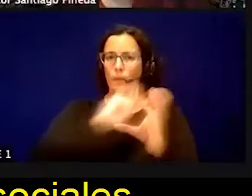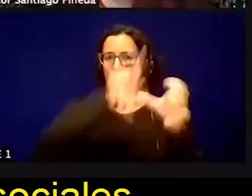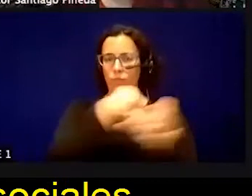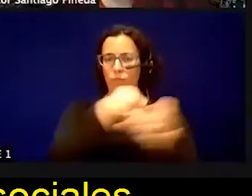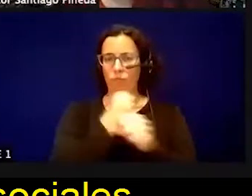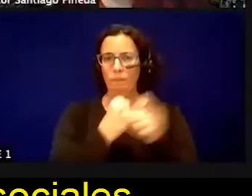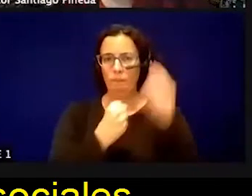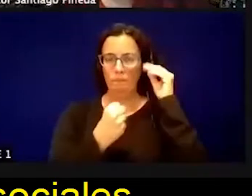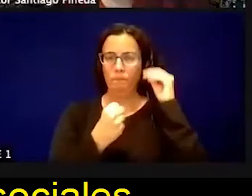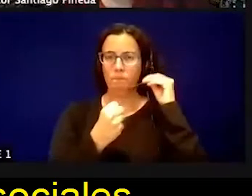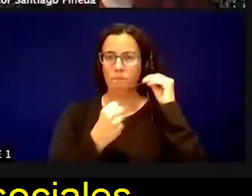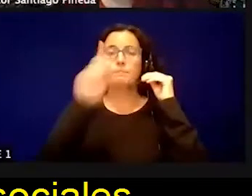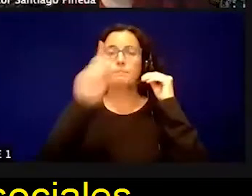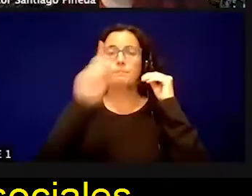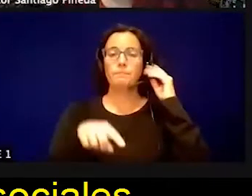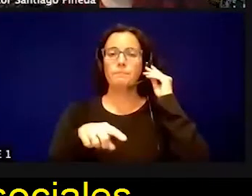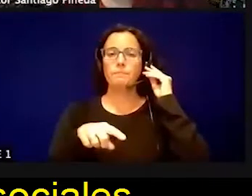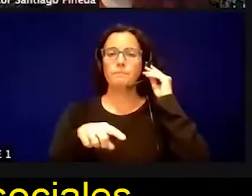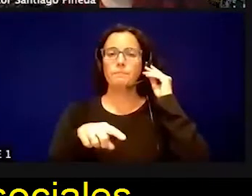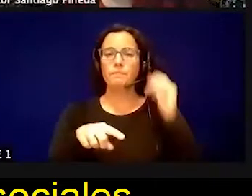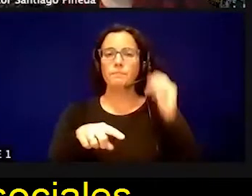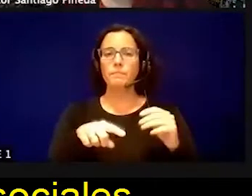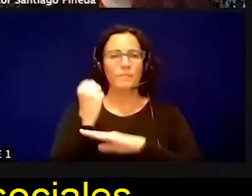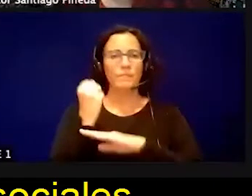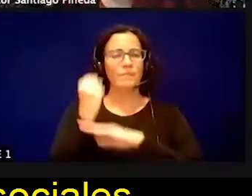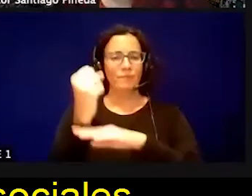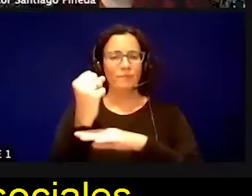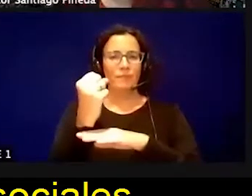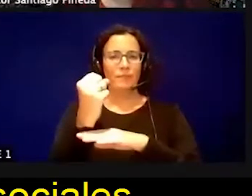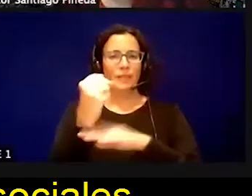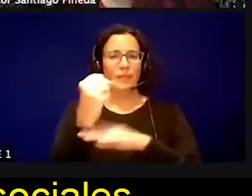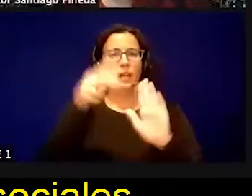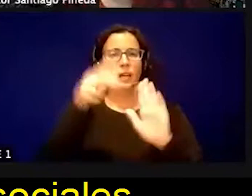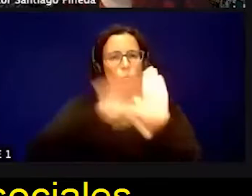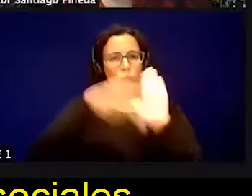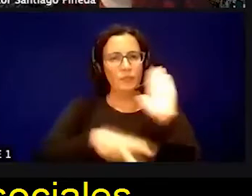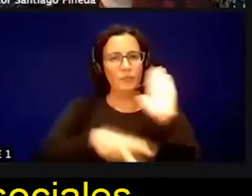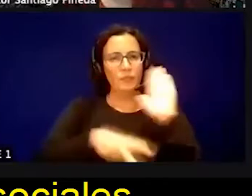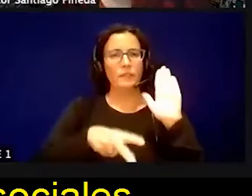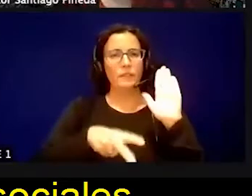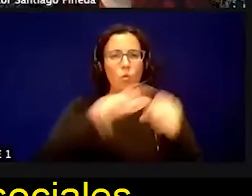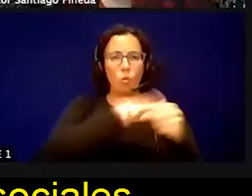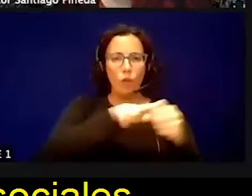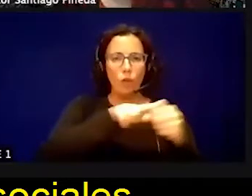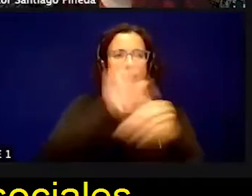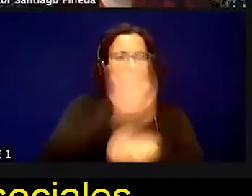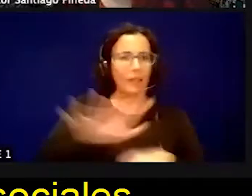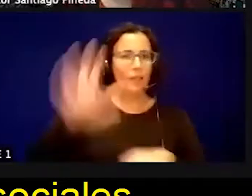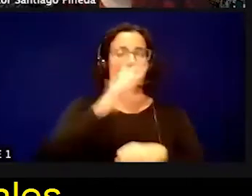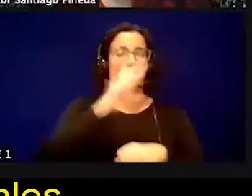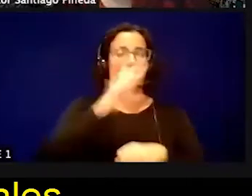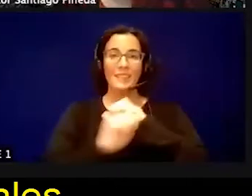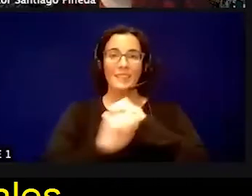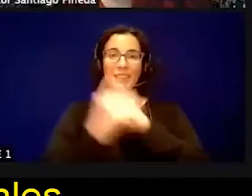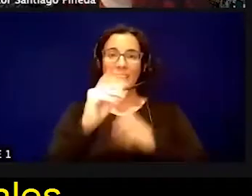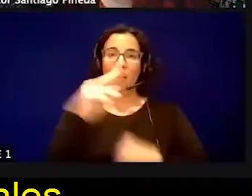Ha apoyado la redacción de marcos normativos locales, nacionales, como la estrategia de Dubái para la discapacidad,